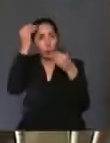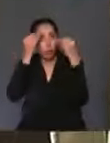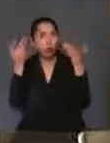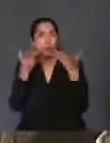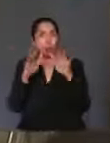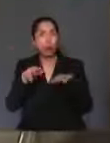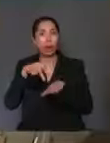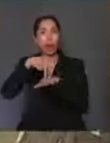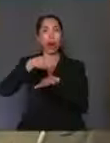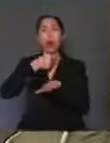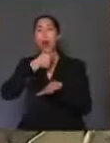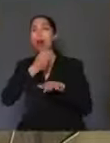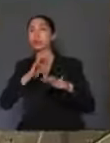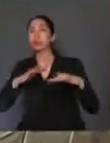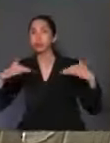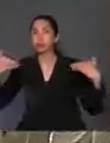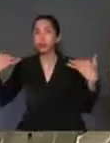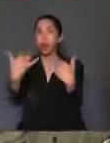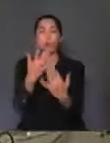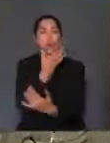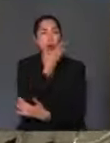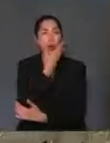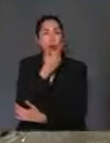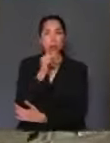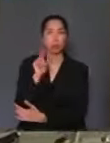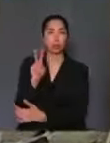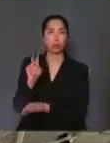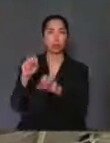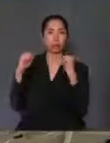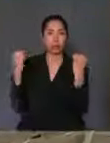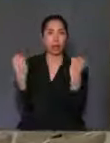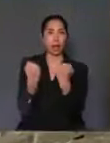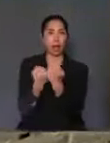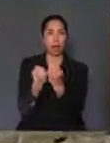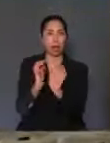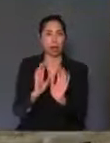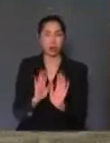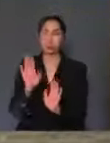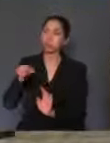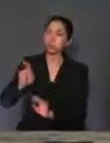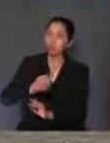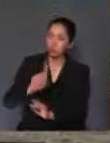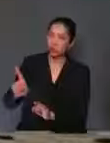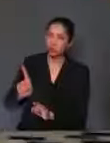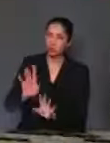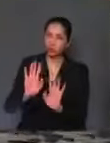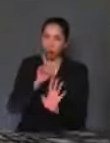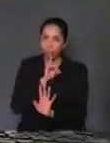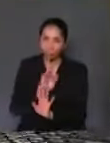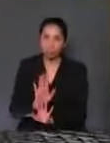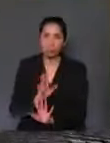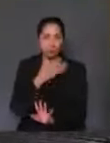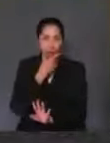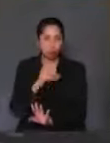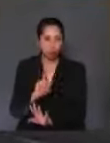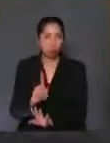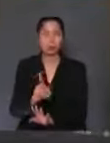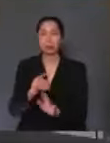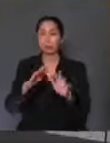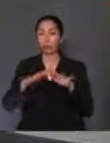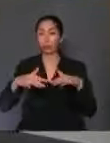monumental. Hay que decirlo. No le descuerda estos dos con que se ve bonito. Y la preparación absolutamente profesional. Tremendo escenario.